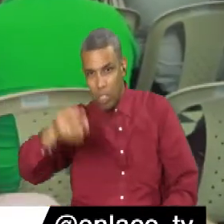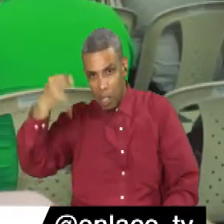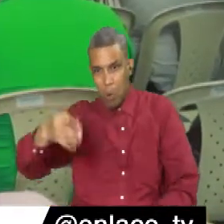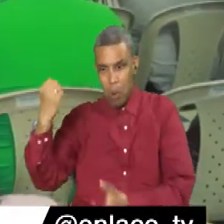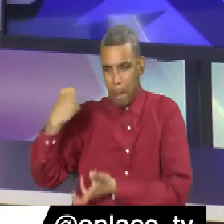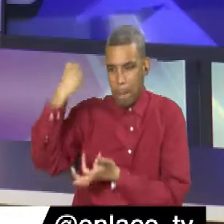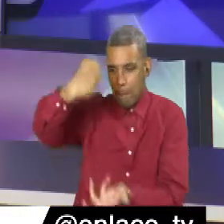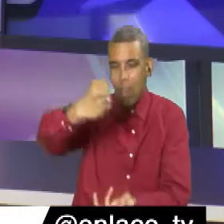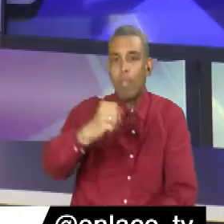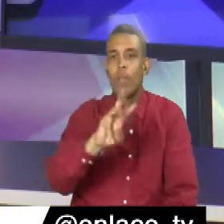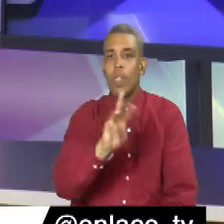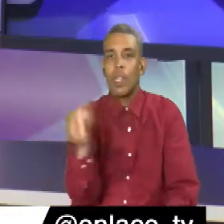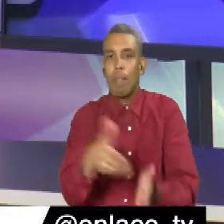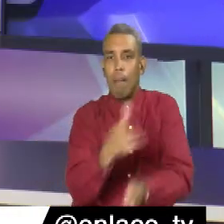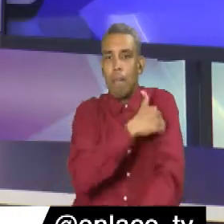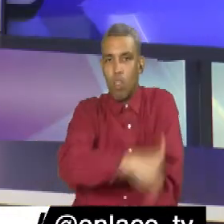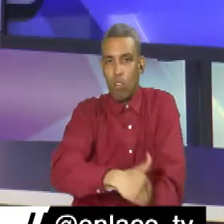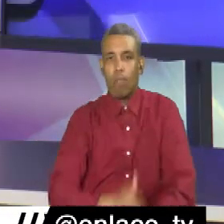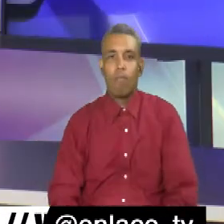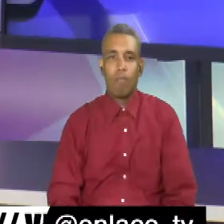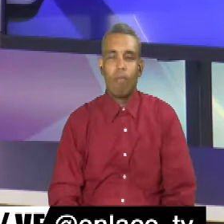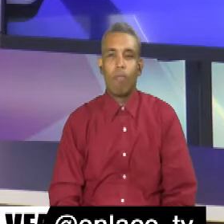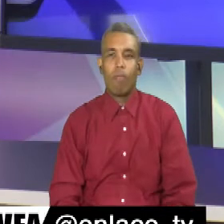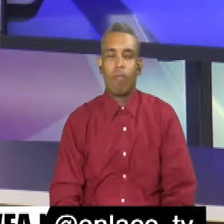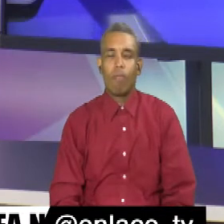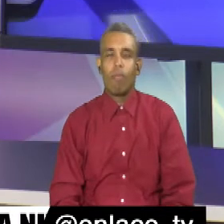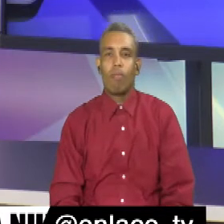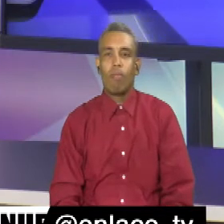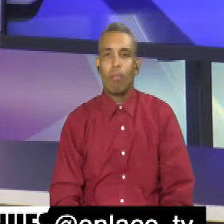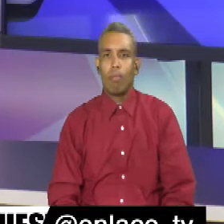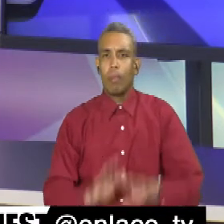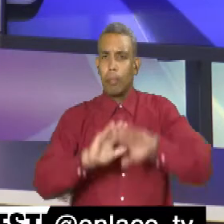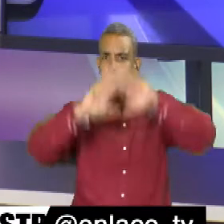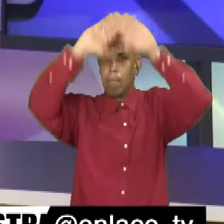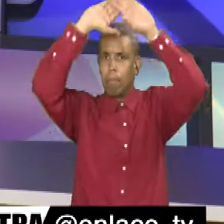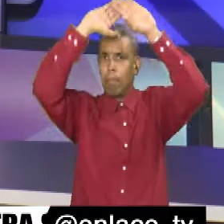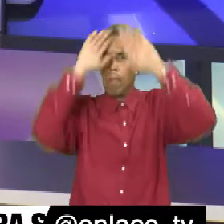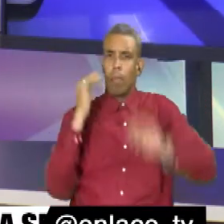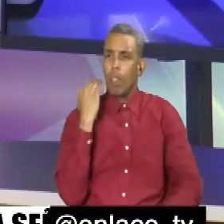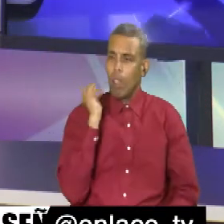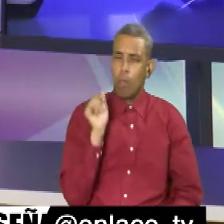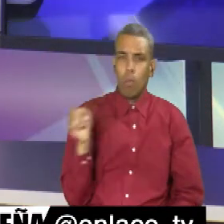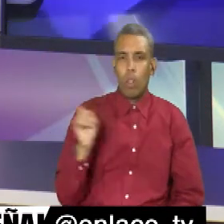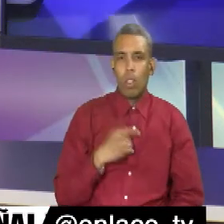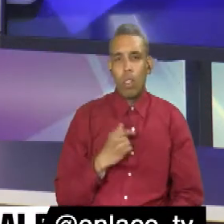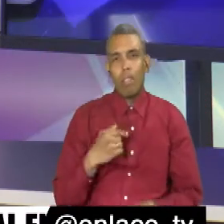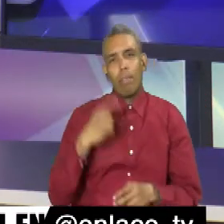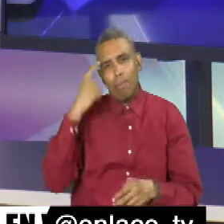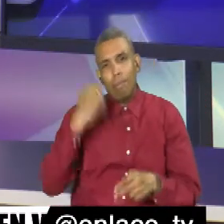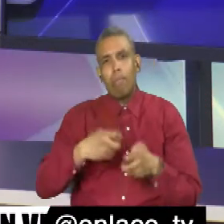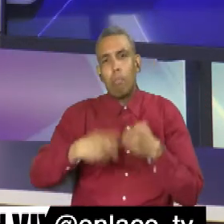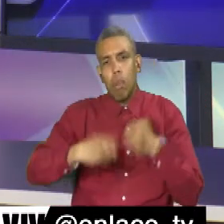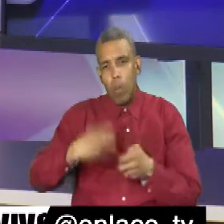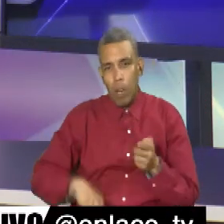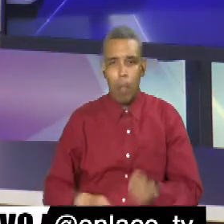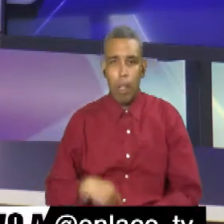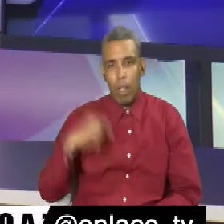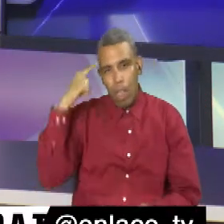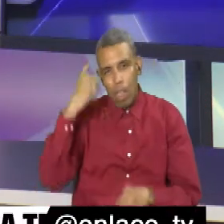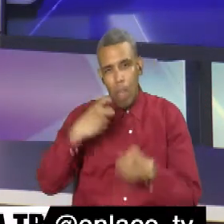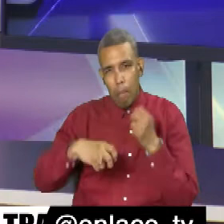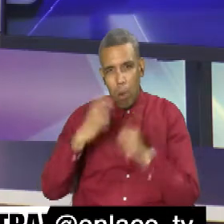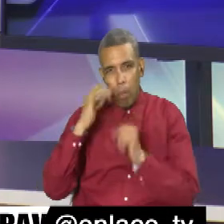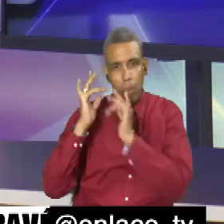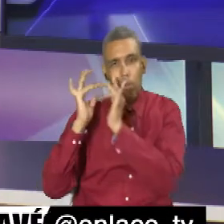pesos. Una mujer del corregimiento del centro que sufre ataque de epilepsia se encuentra desaparecida desde hace 15